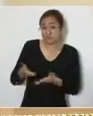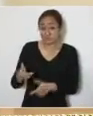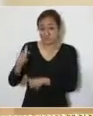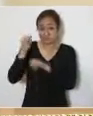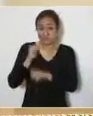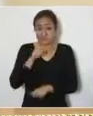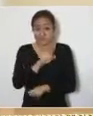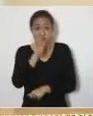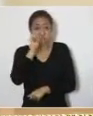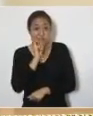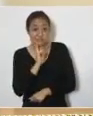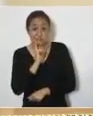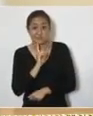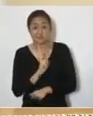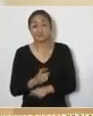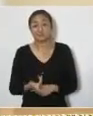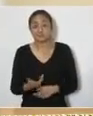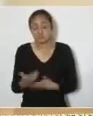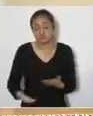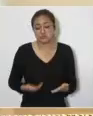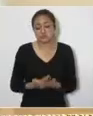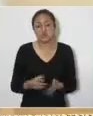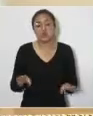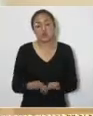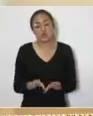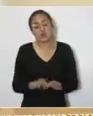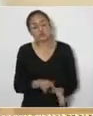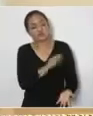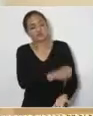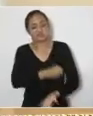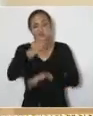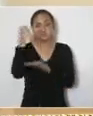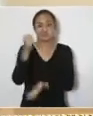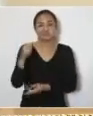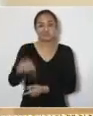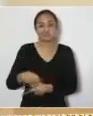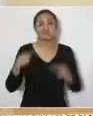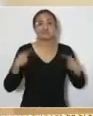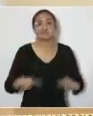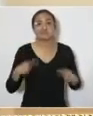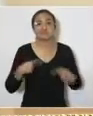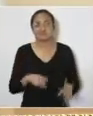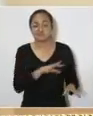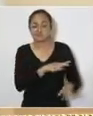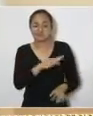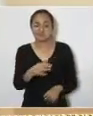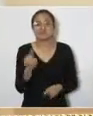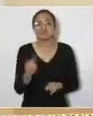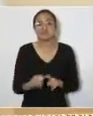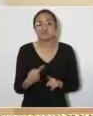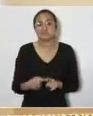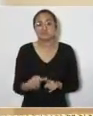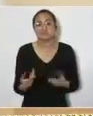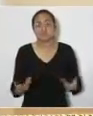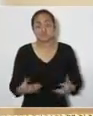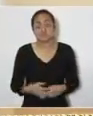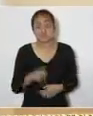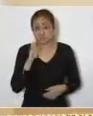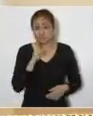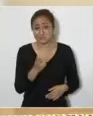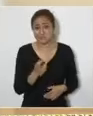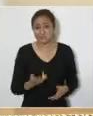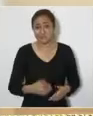díaz de rivera presentar como alternativa de cambio según ella vea nada